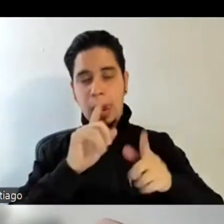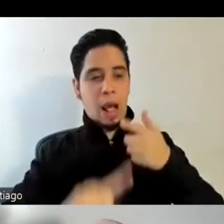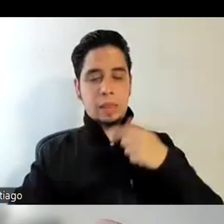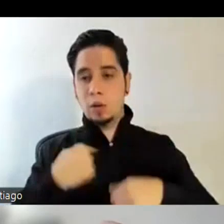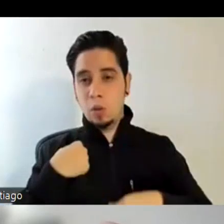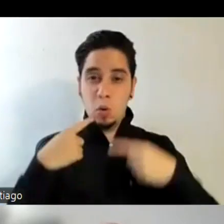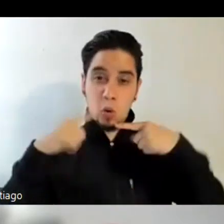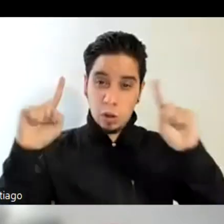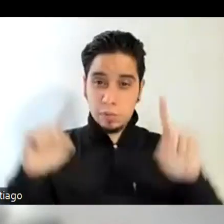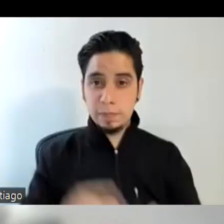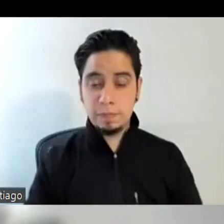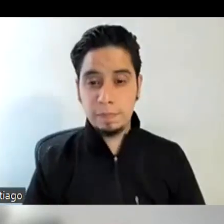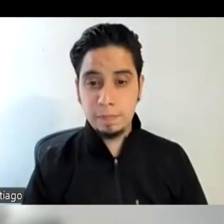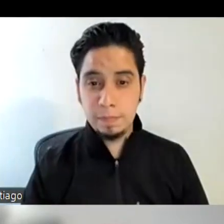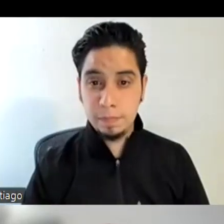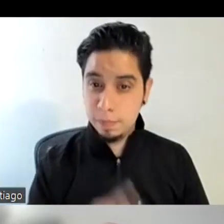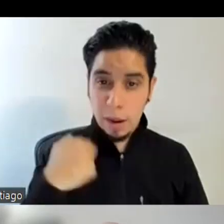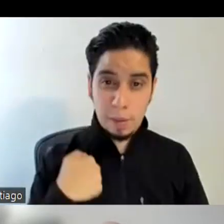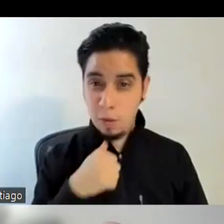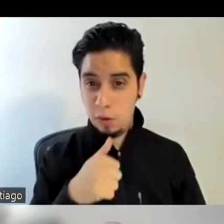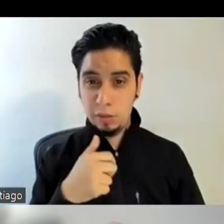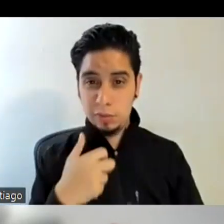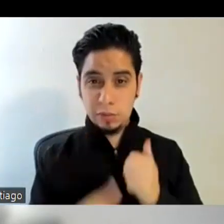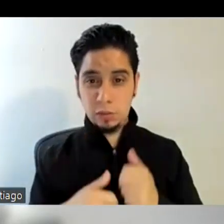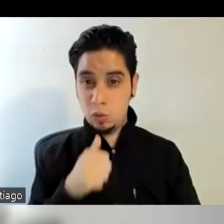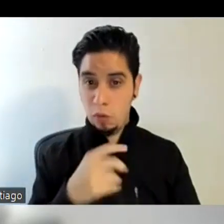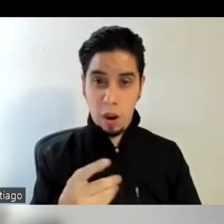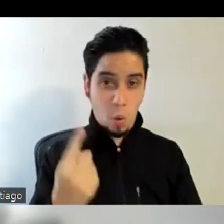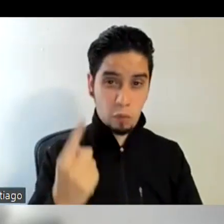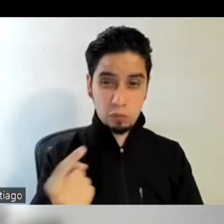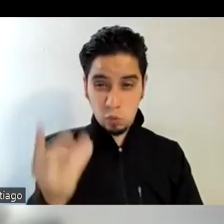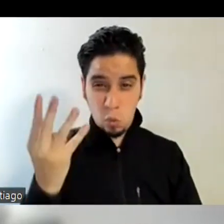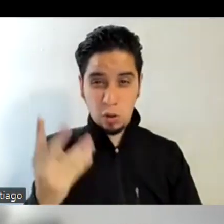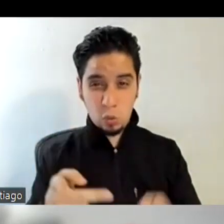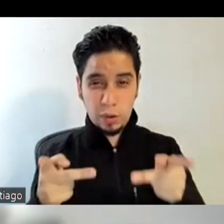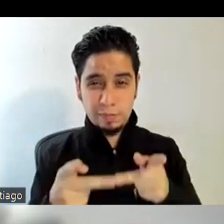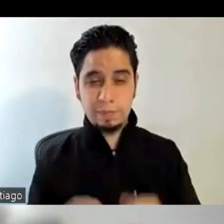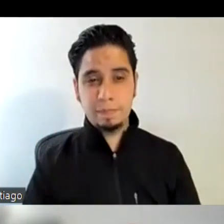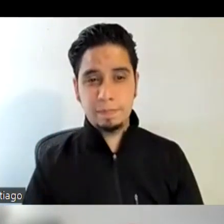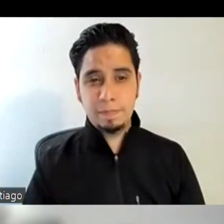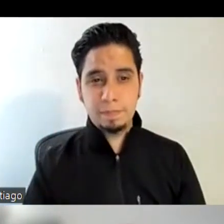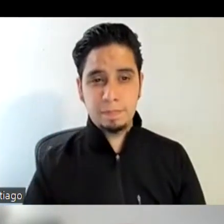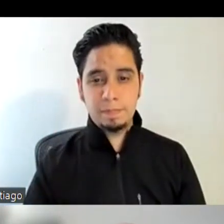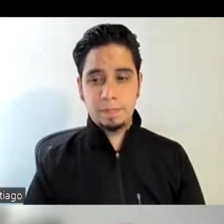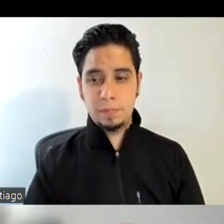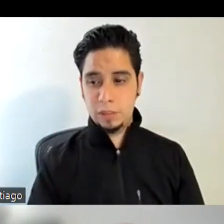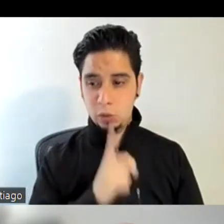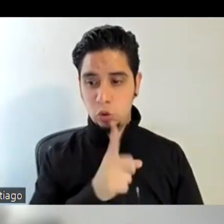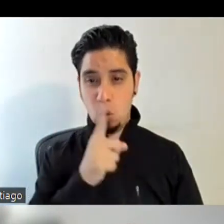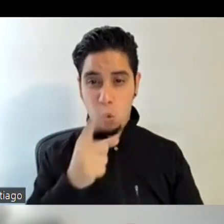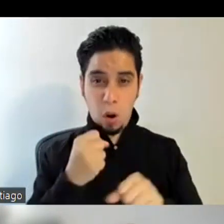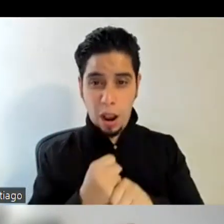consigue. Se me hizo bien difícil. No fue uno, fueron 4. No, y es fuerte, porque dijiste un año, o sea, que eso